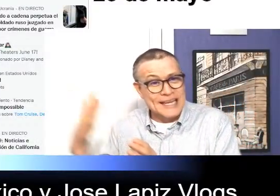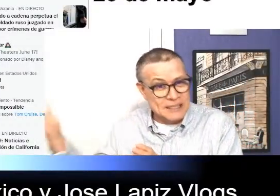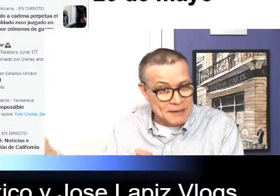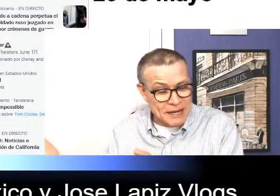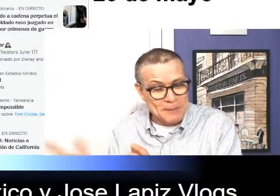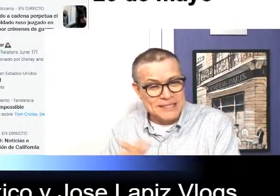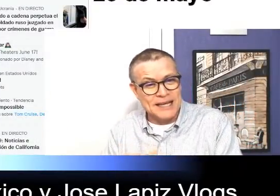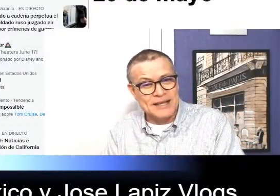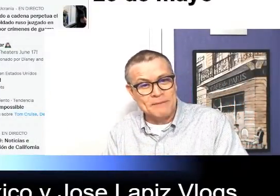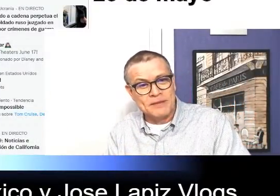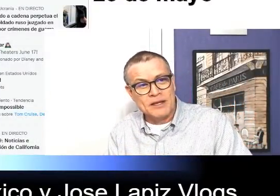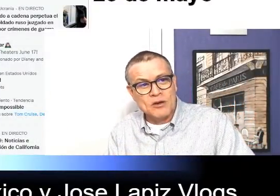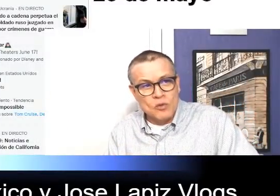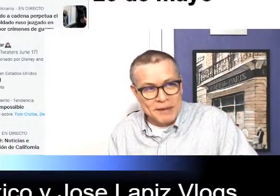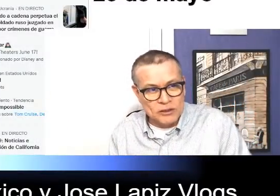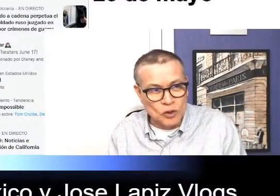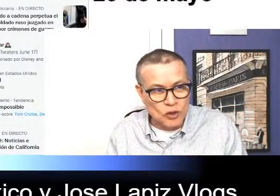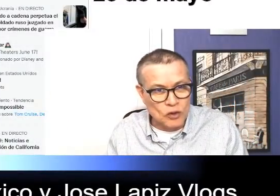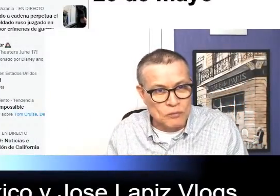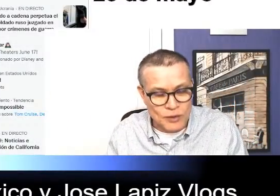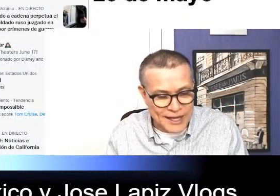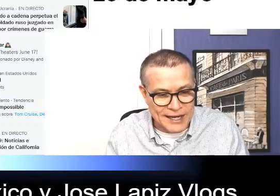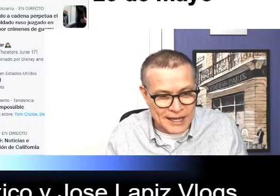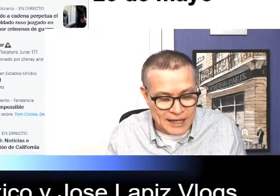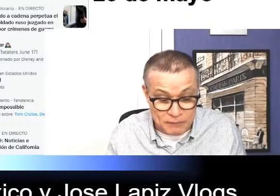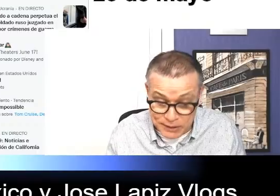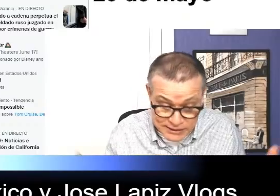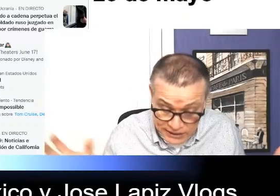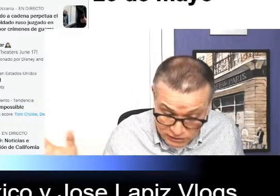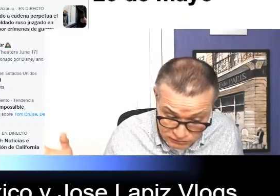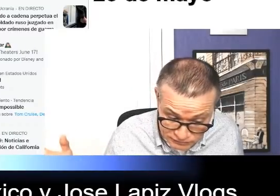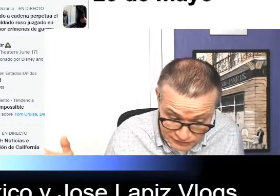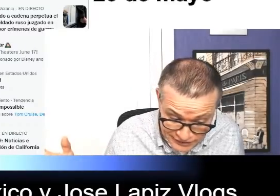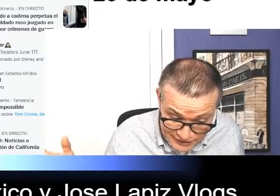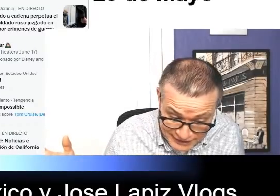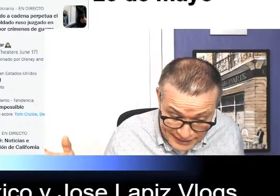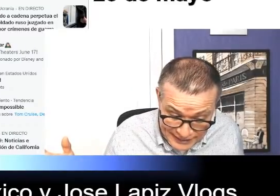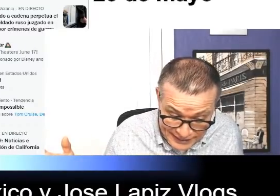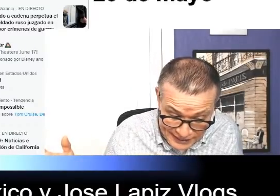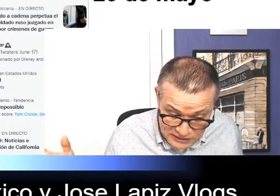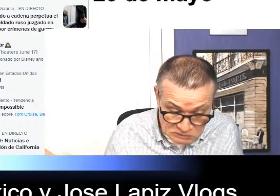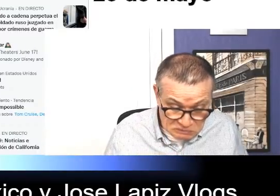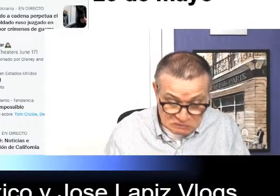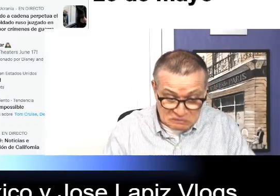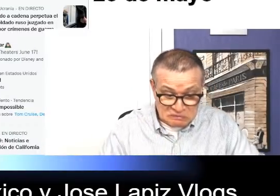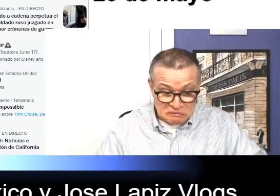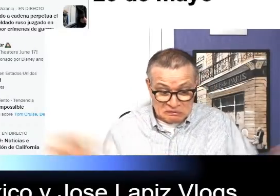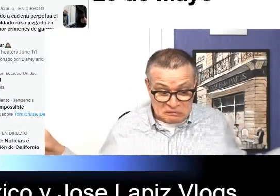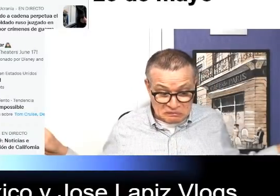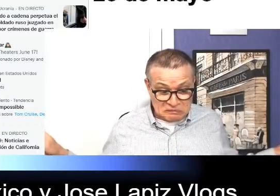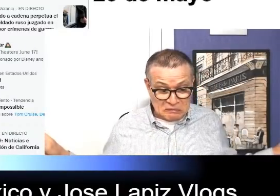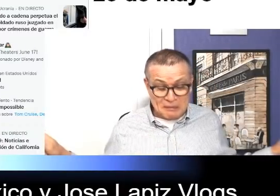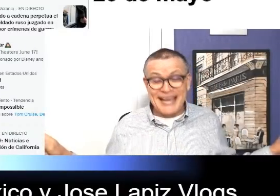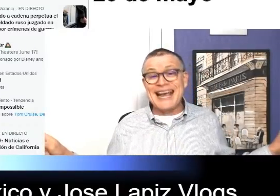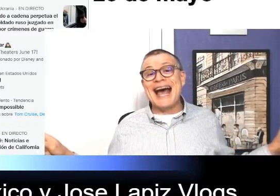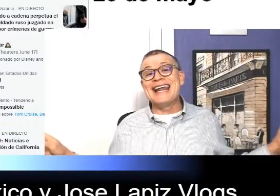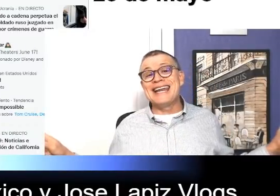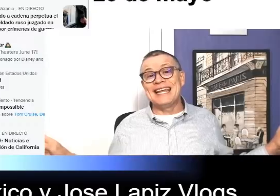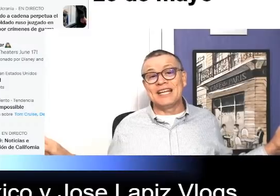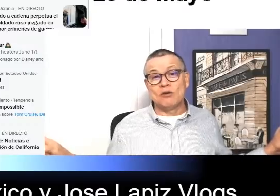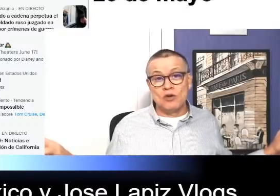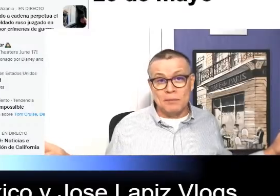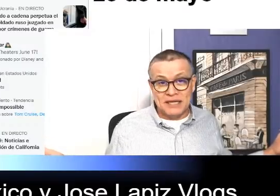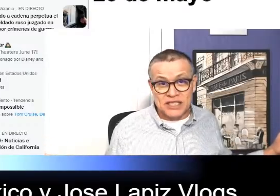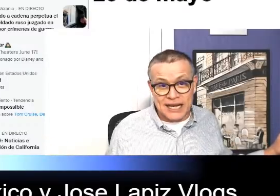en la semana pasada humberto moreira pues dijo que él vengan